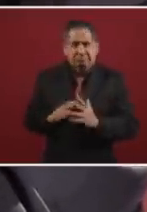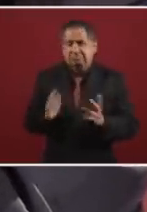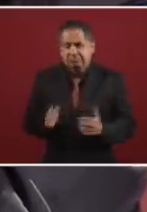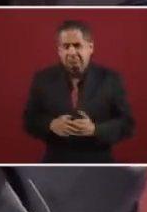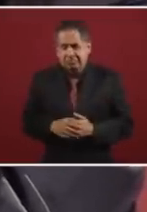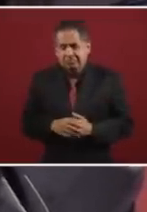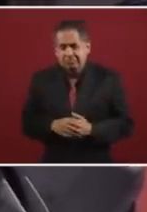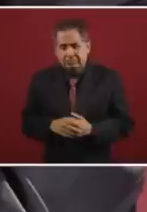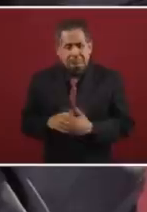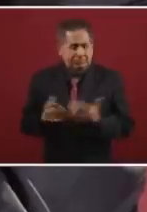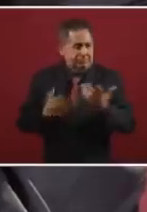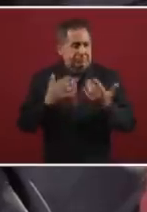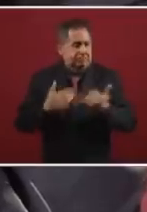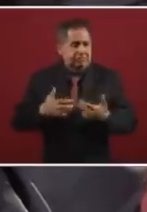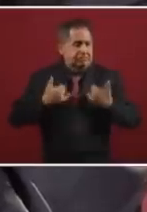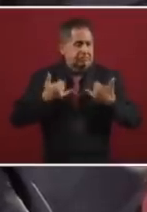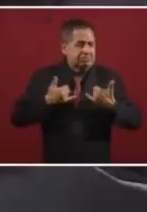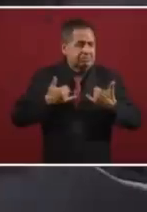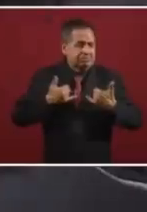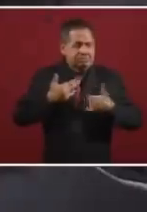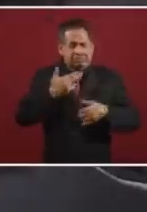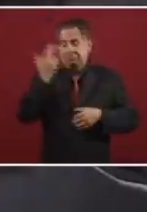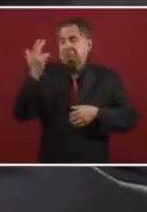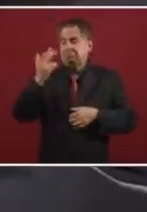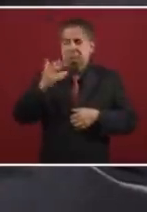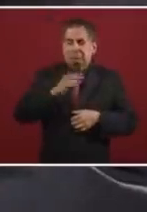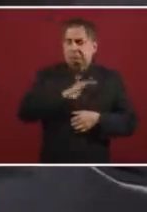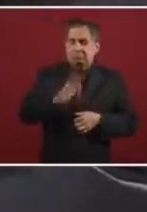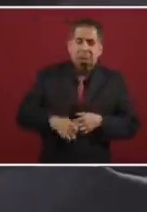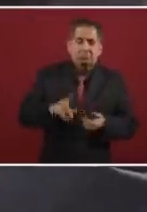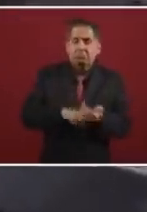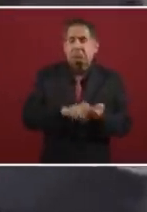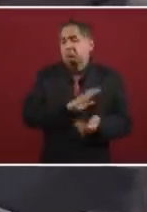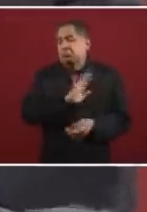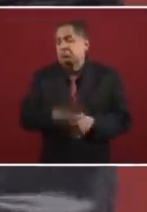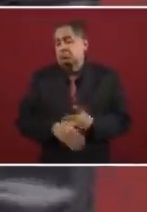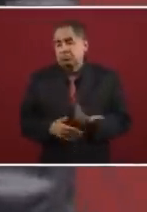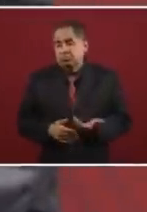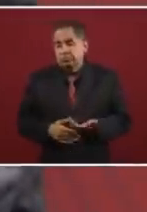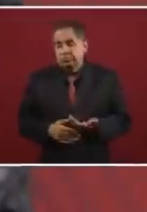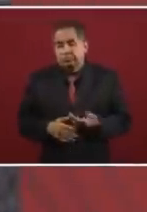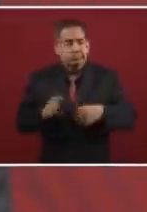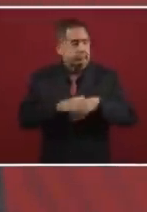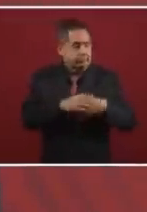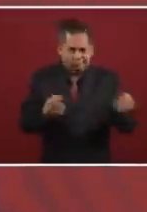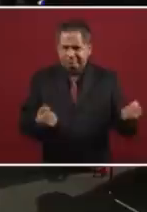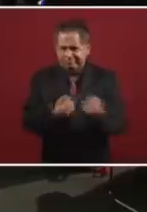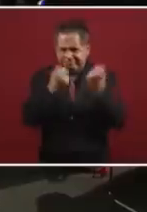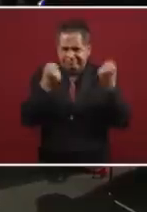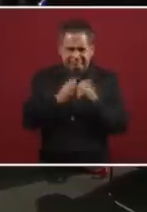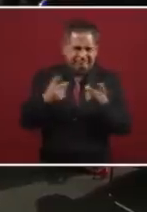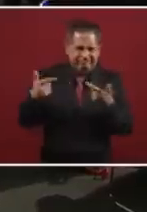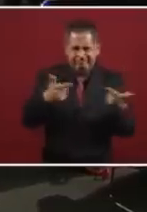quitarle la vida a los jóvenes no solo por los enfrentamientos violentos